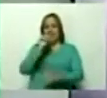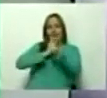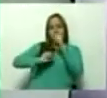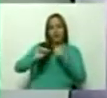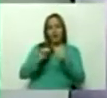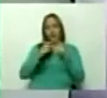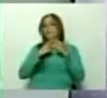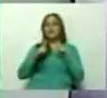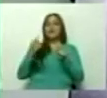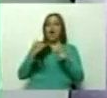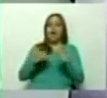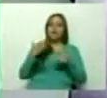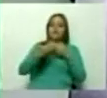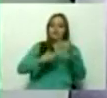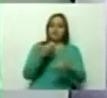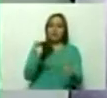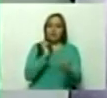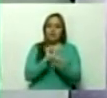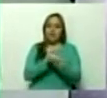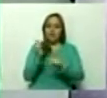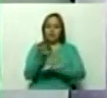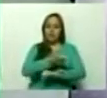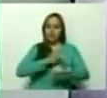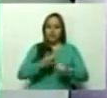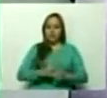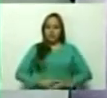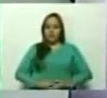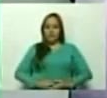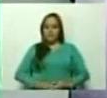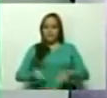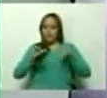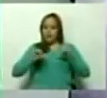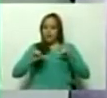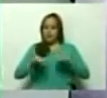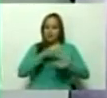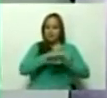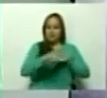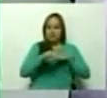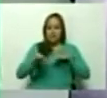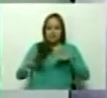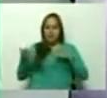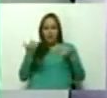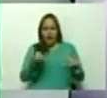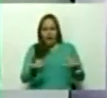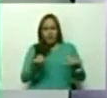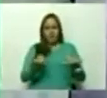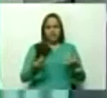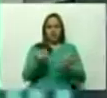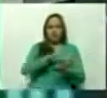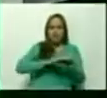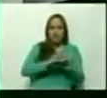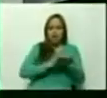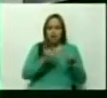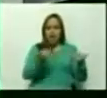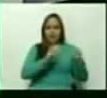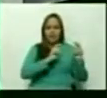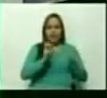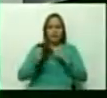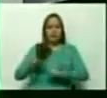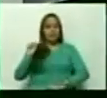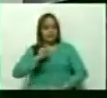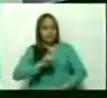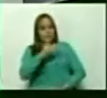que allí ha venido trabajando el gobernador. En este sentido, en el municipio de Carirubana se ha venido resolviendo este tema. ¿Cómo está este tema? Ha venido